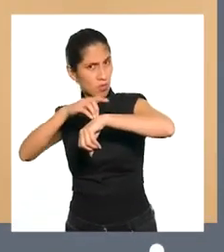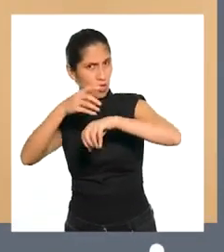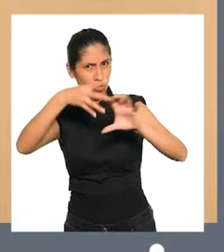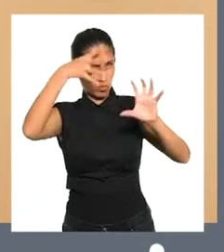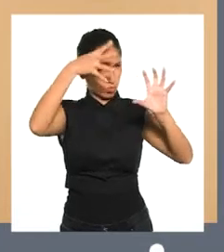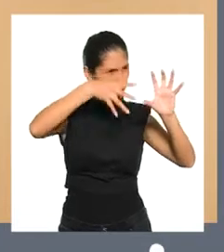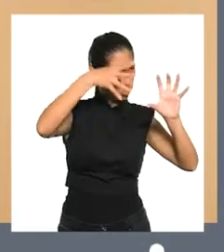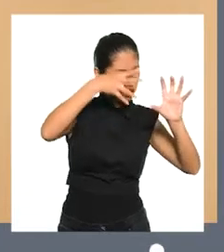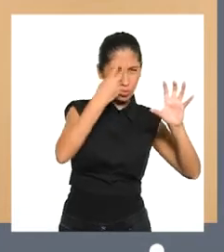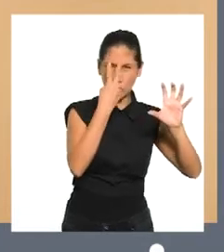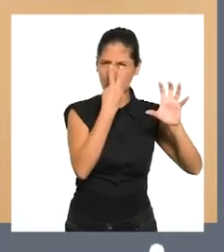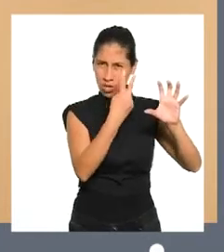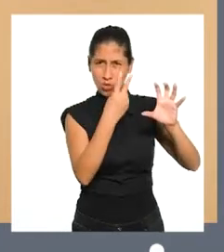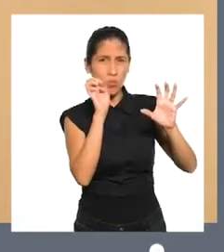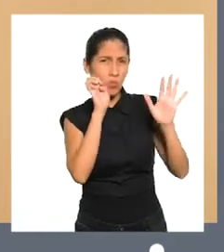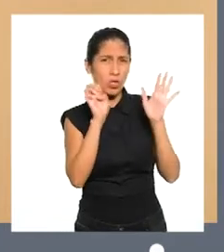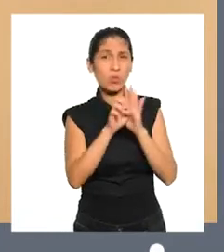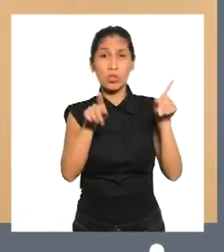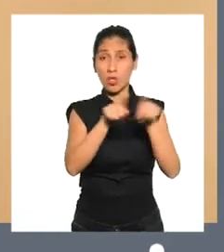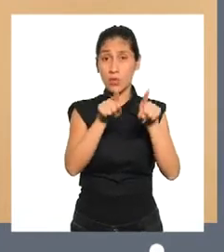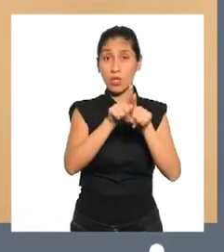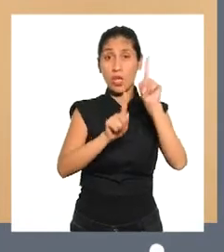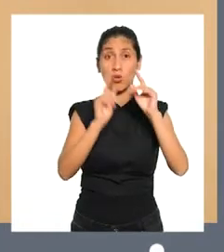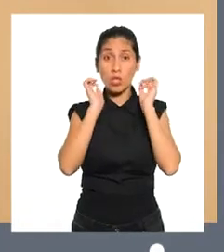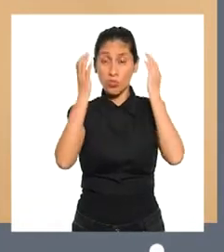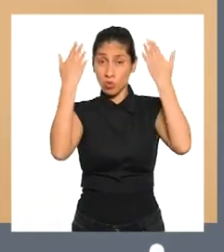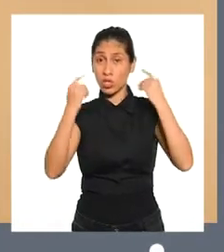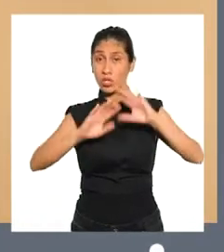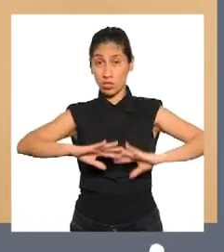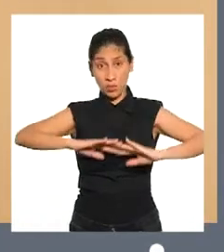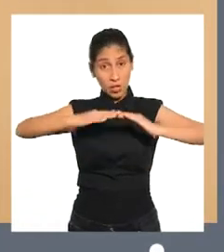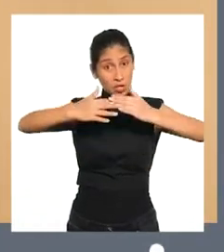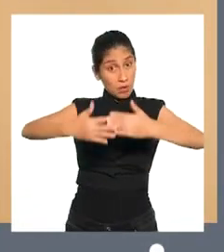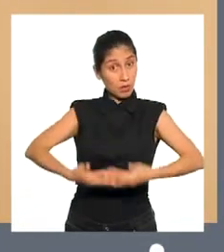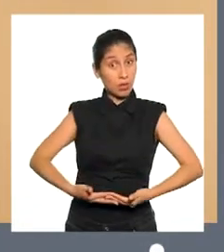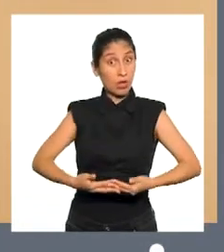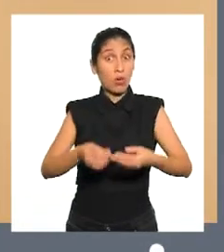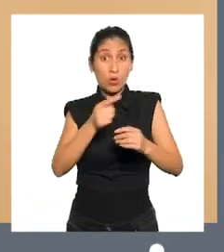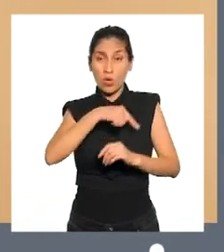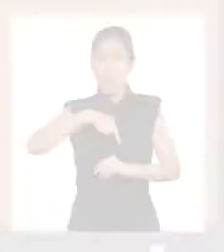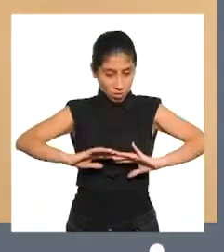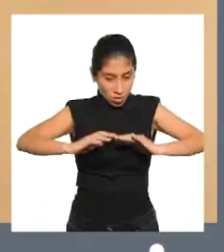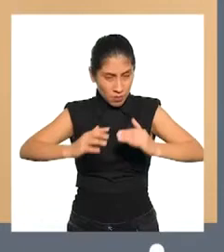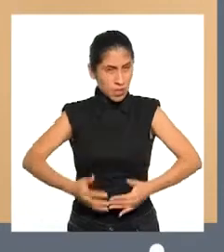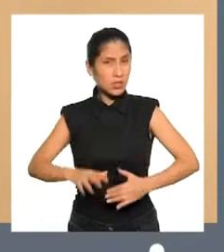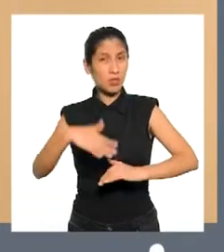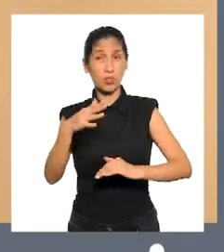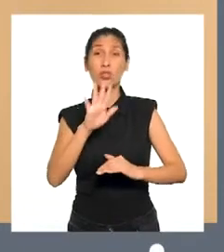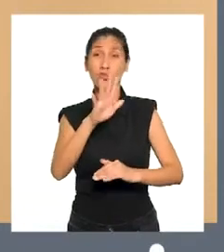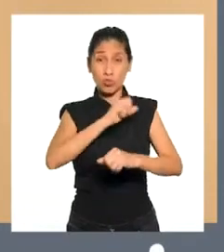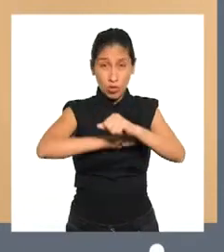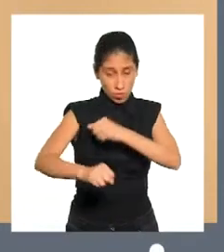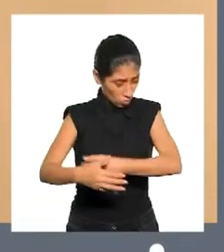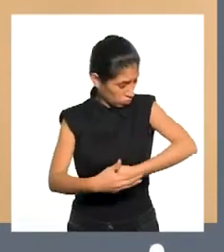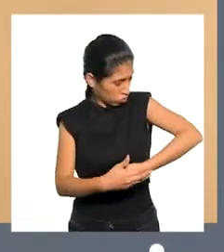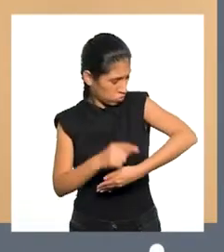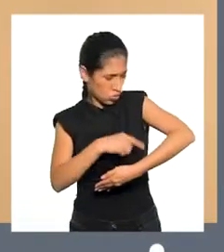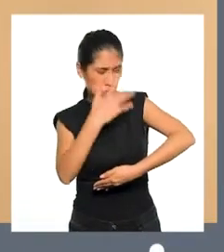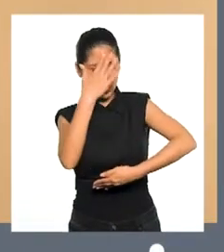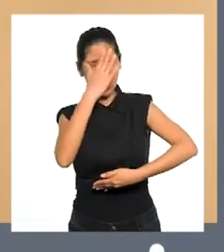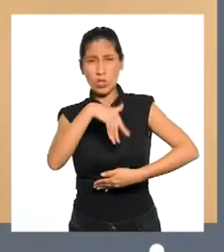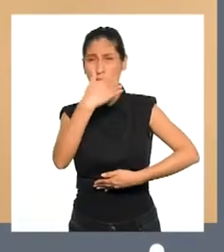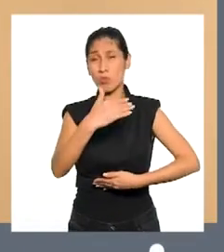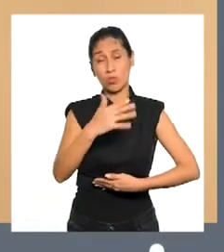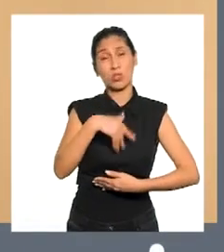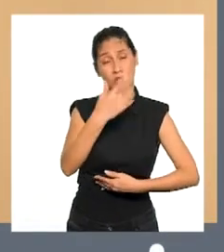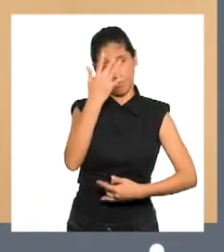de hambruna, como las mujeres que se encontraban embarazadas en periodos de guerra, por ejemplo. Pero no se debe olvidar que el